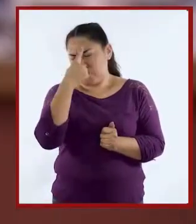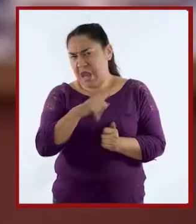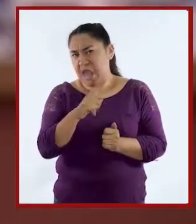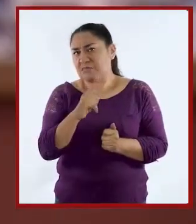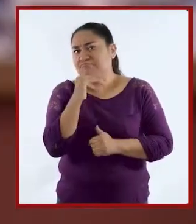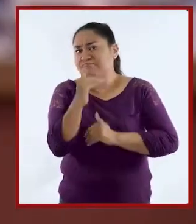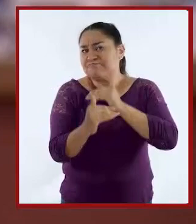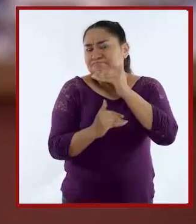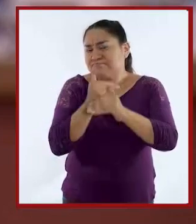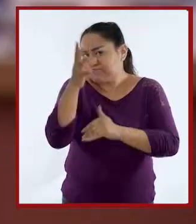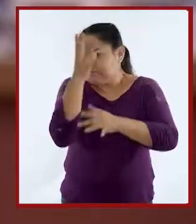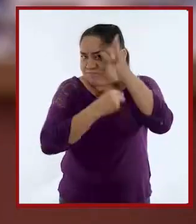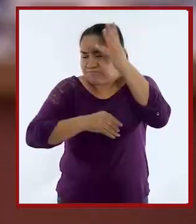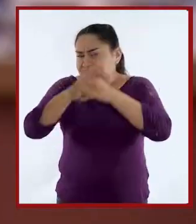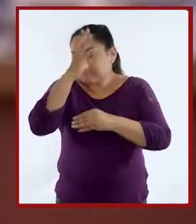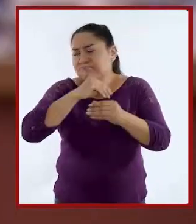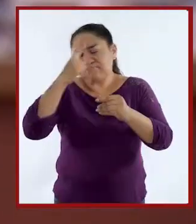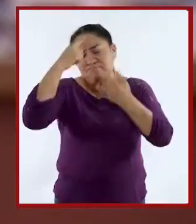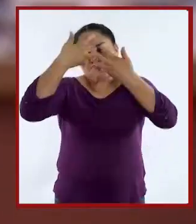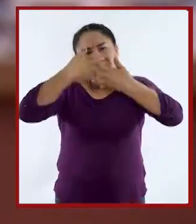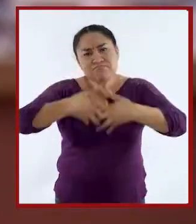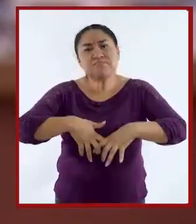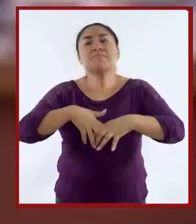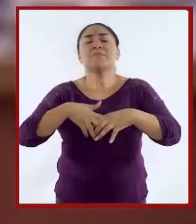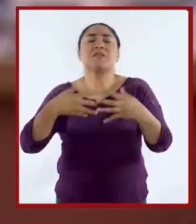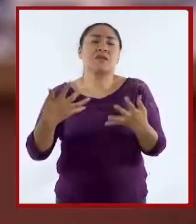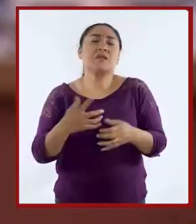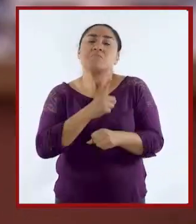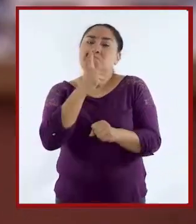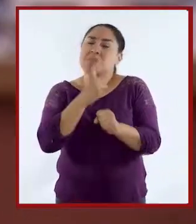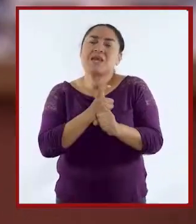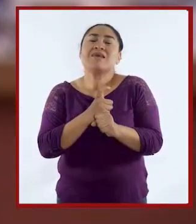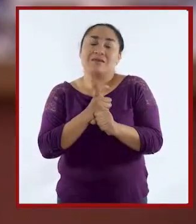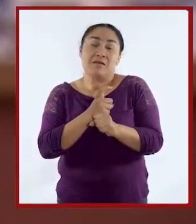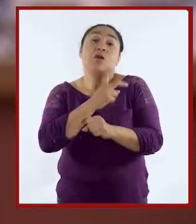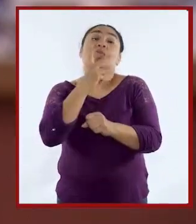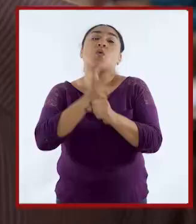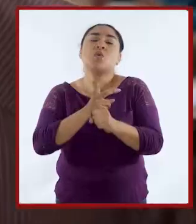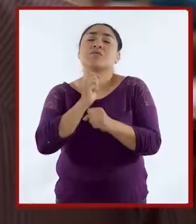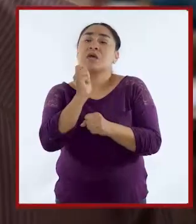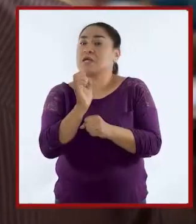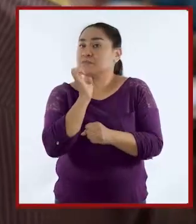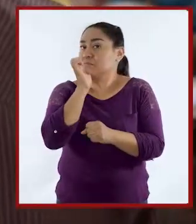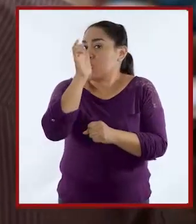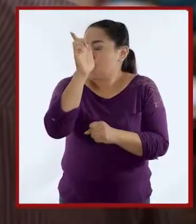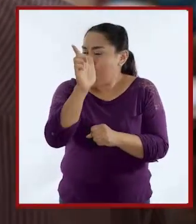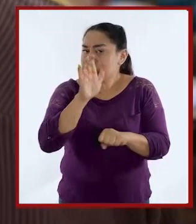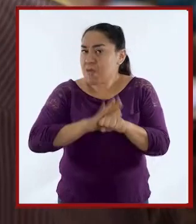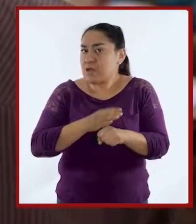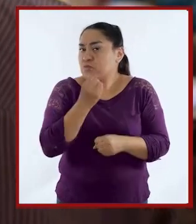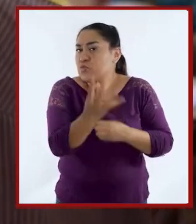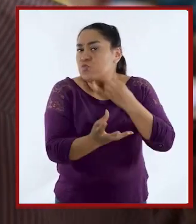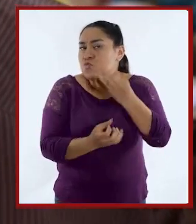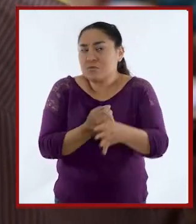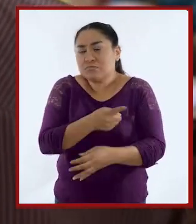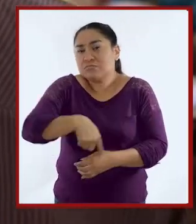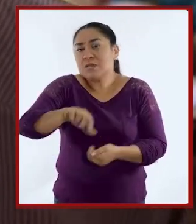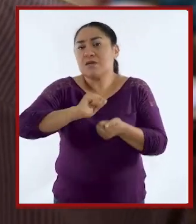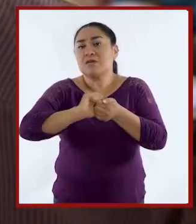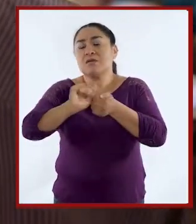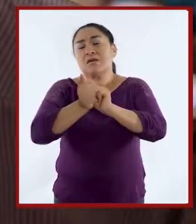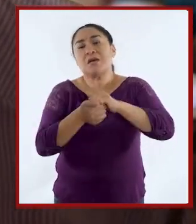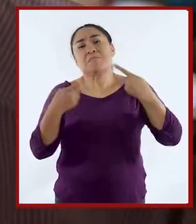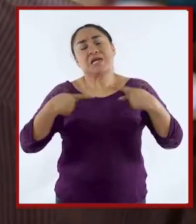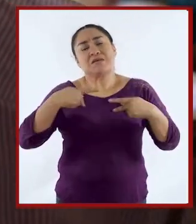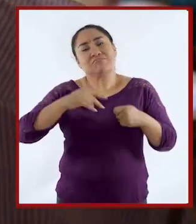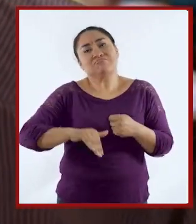desarrollo intelectual, pero sobre todo el desarrollo espiritual de individuos, de personas que se